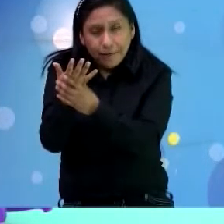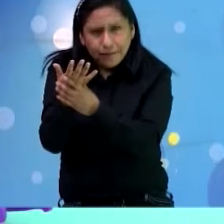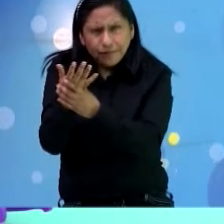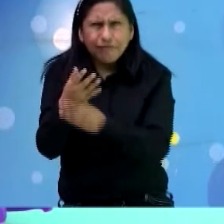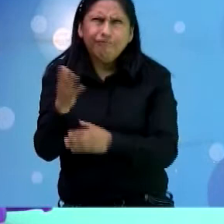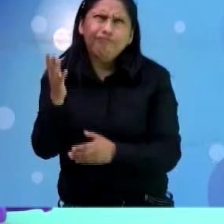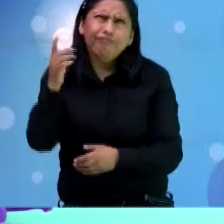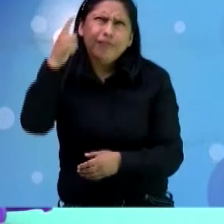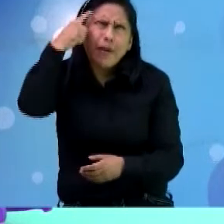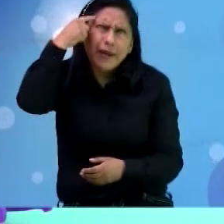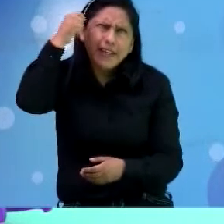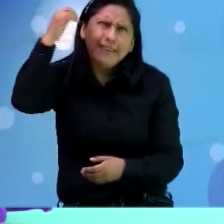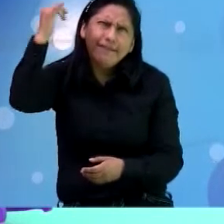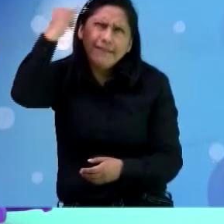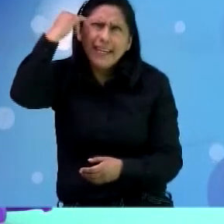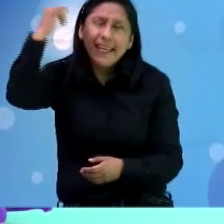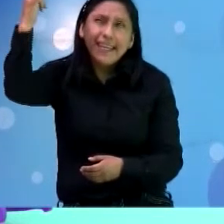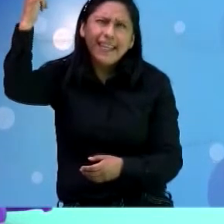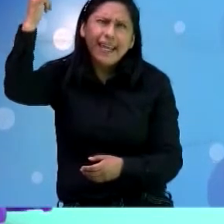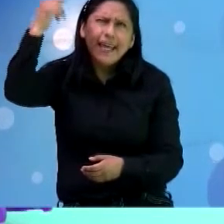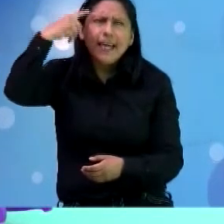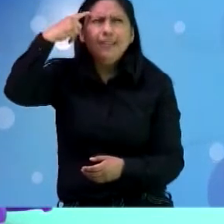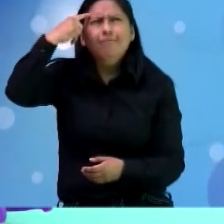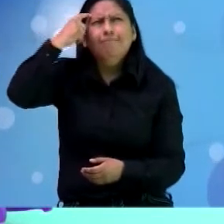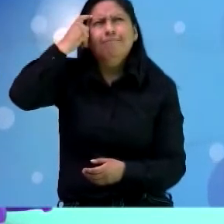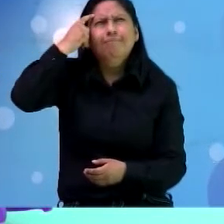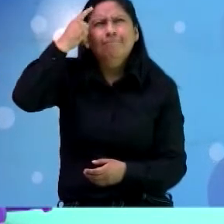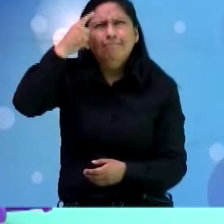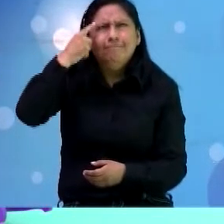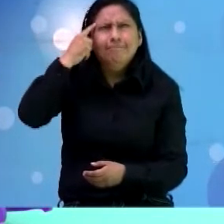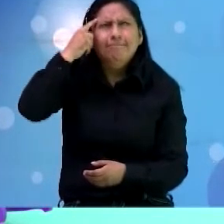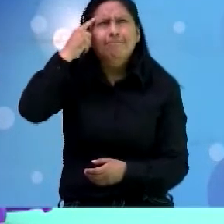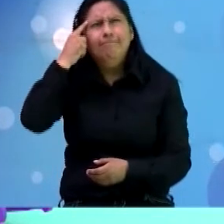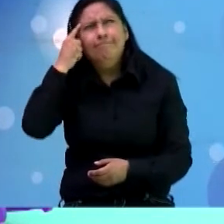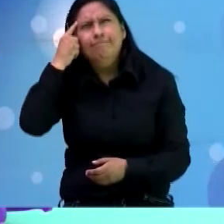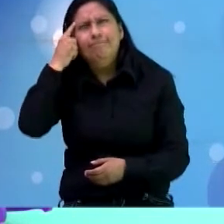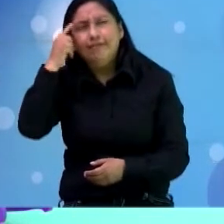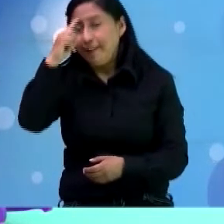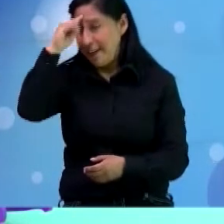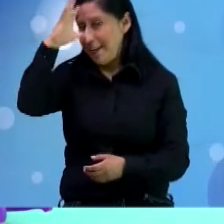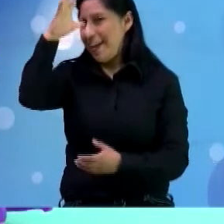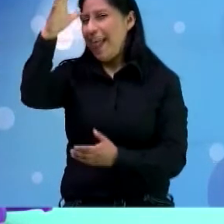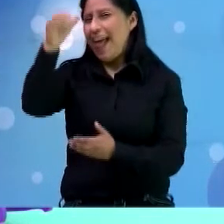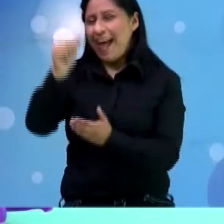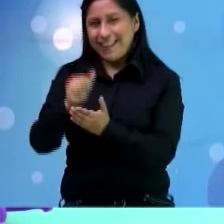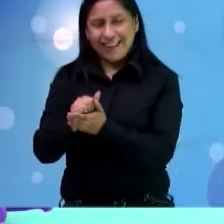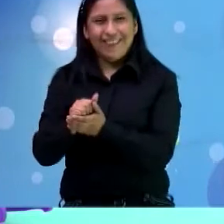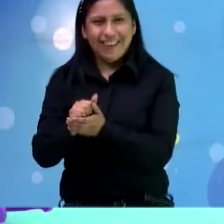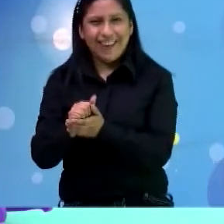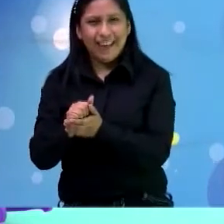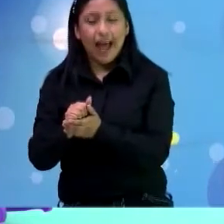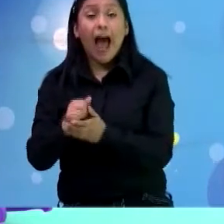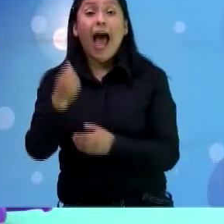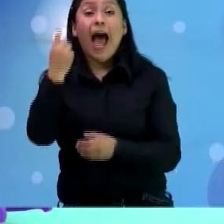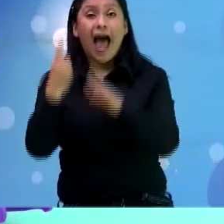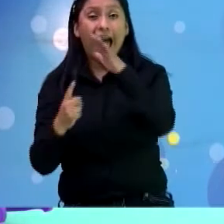ver, usaré mi imaginación, mi creatividad. ¡Oh, ya